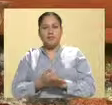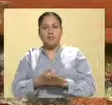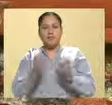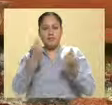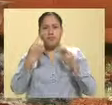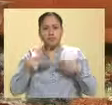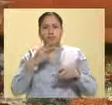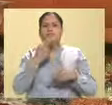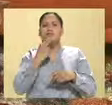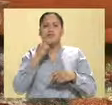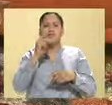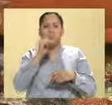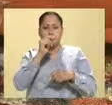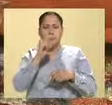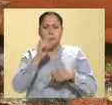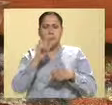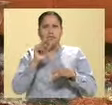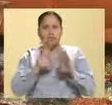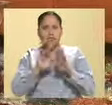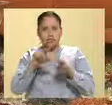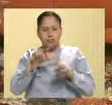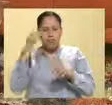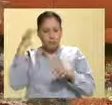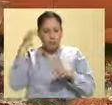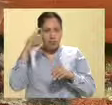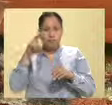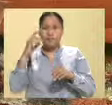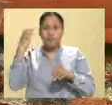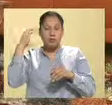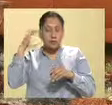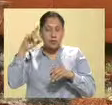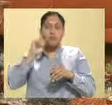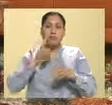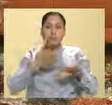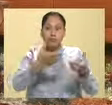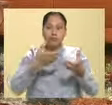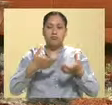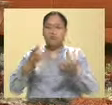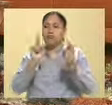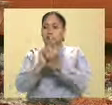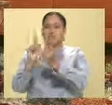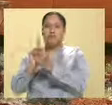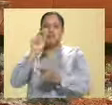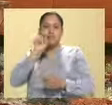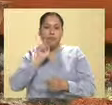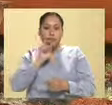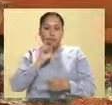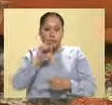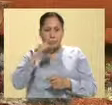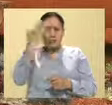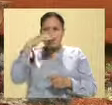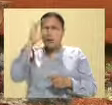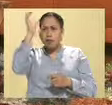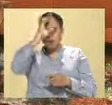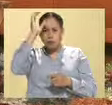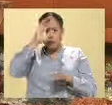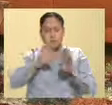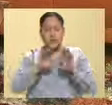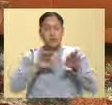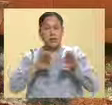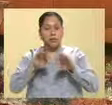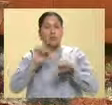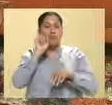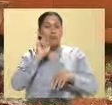este se denomina el oficio más antiguo del mundo. Y de verdad, si analizamos la historia de todas las culturas, el trabajo sexual ha